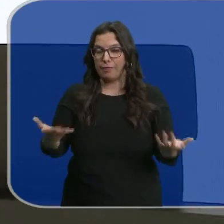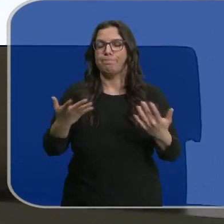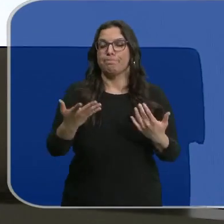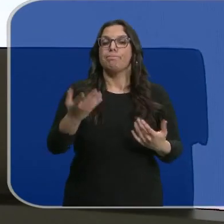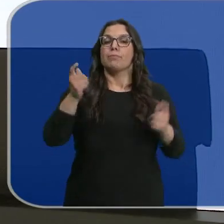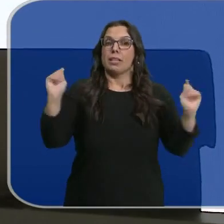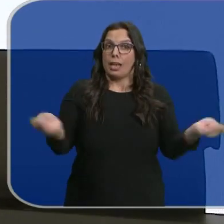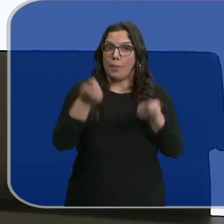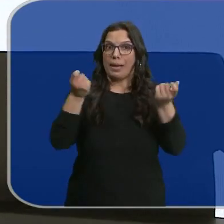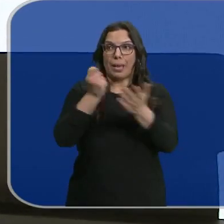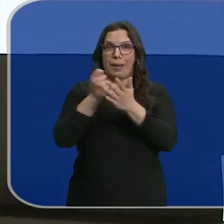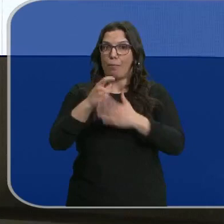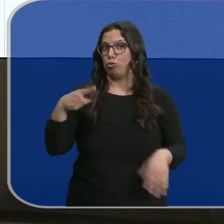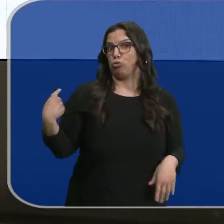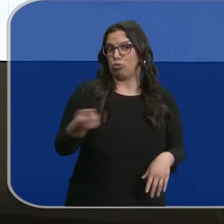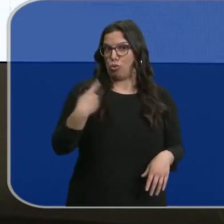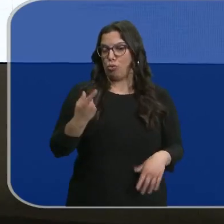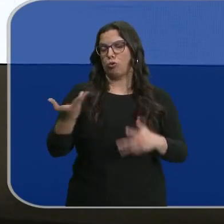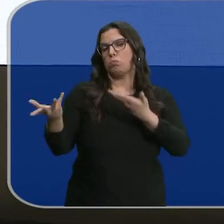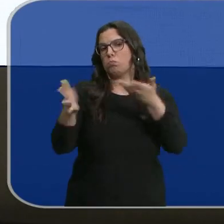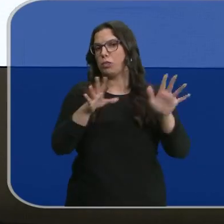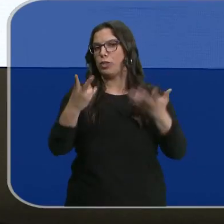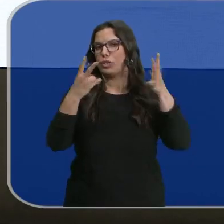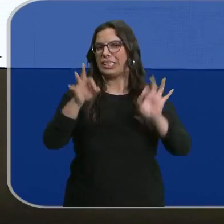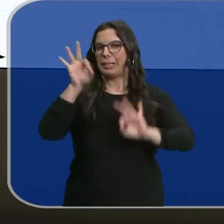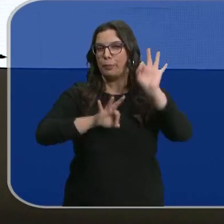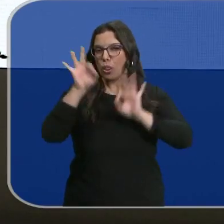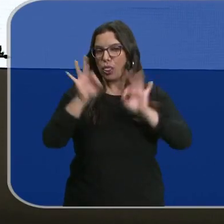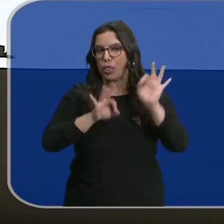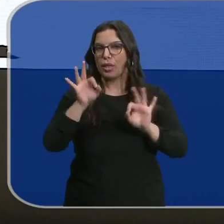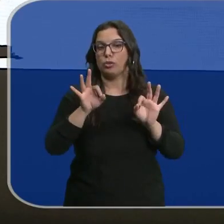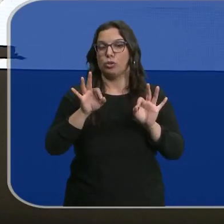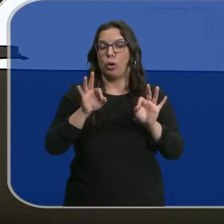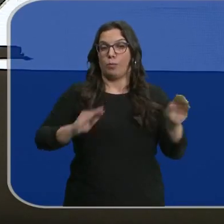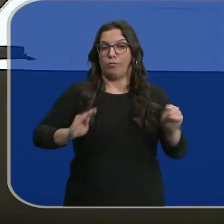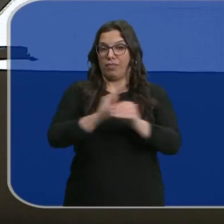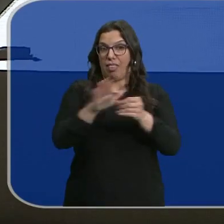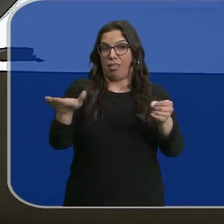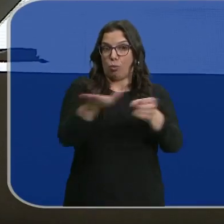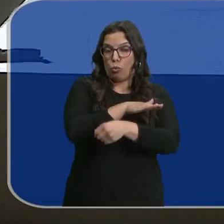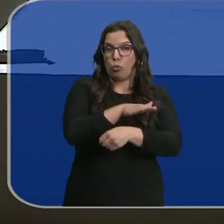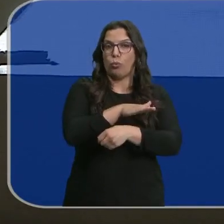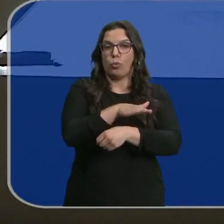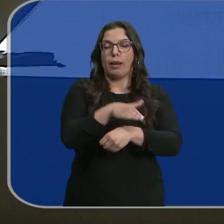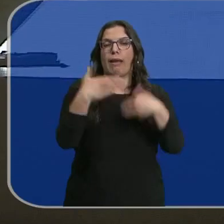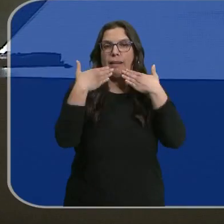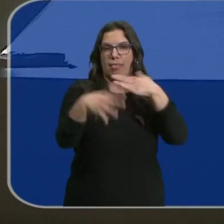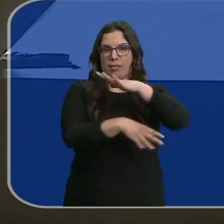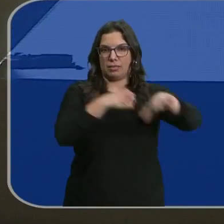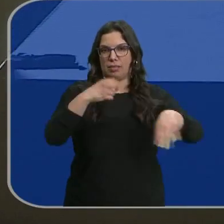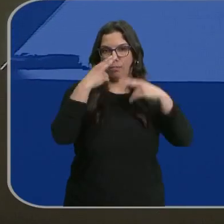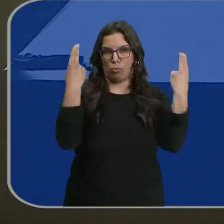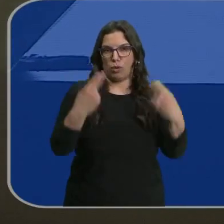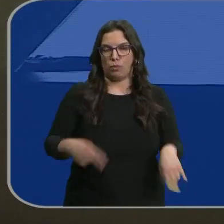La campaña electoral la pagamos entre todos. Se calcula que alrededor del 70% de la financiación de estas formaciones procede de las arcas